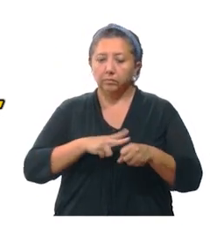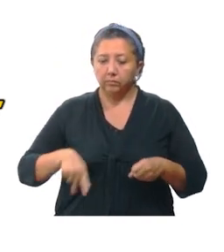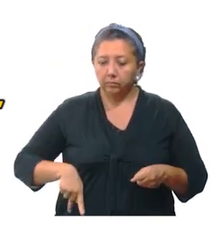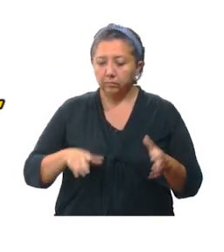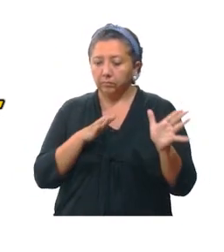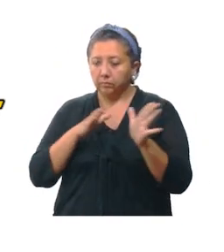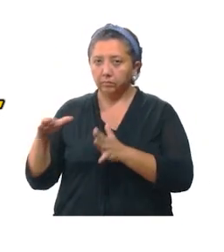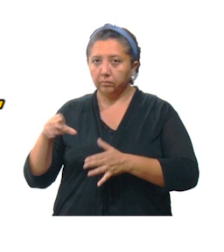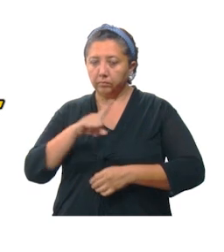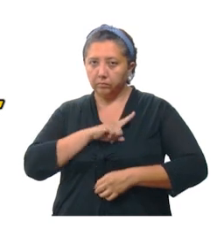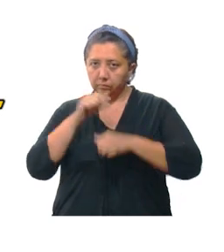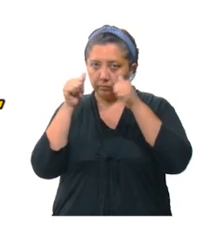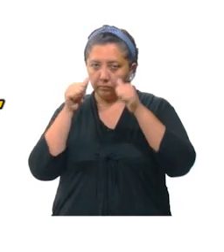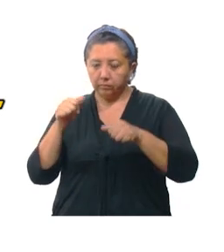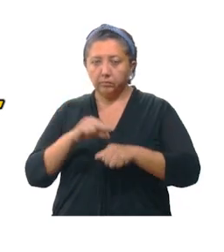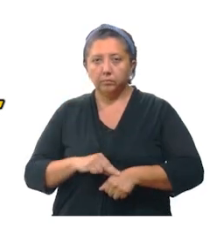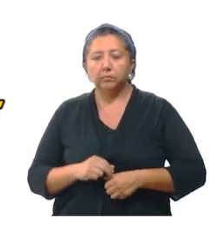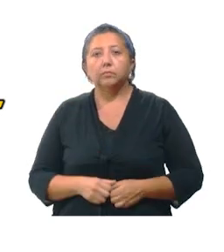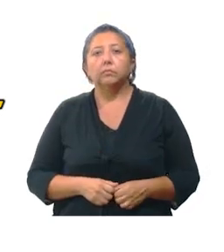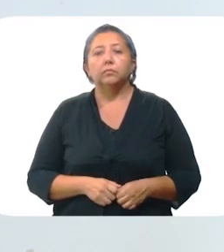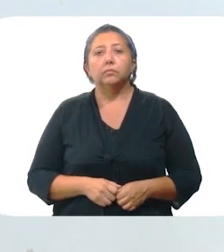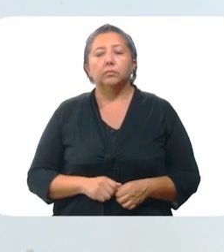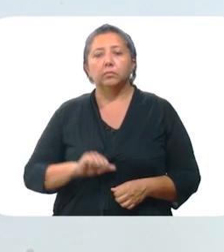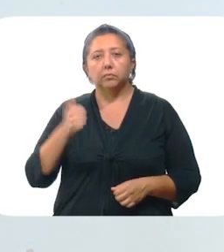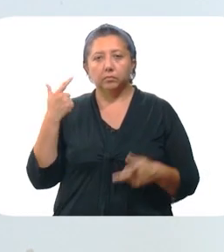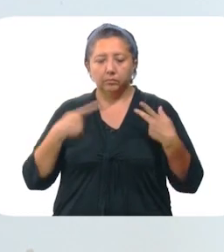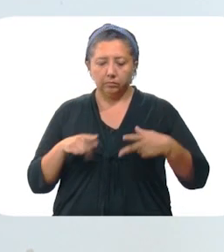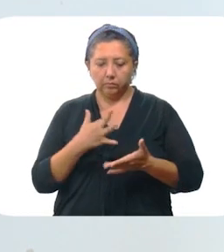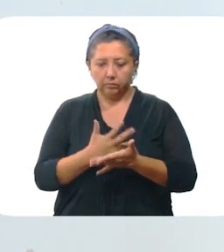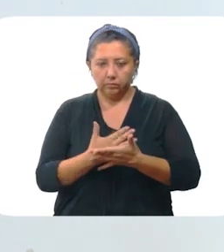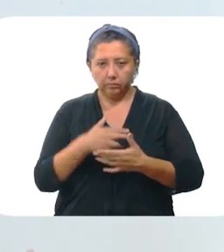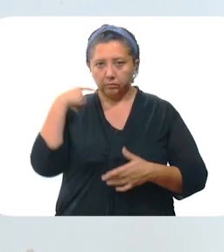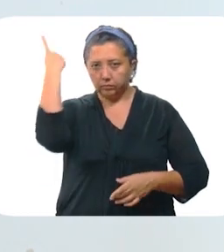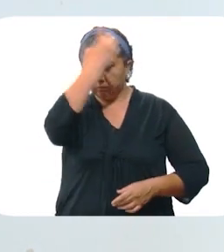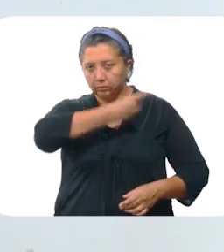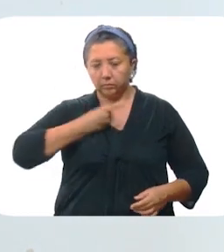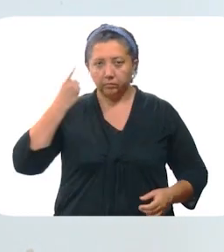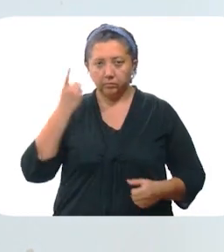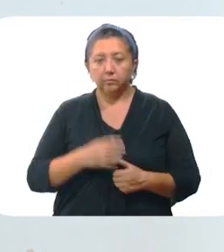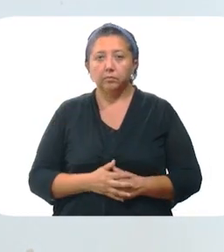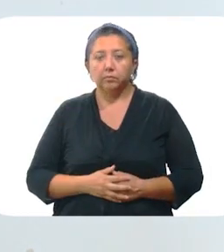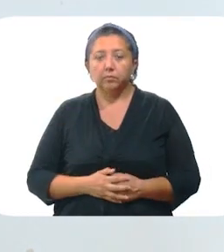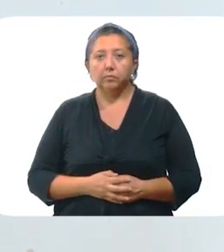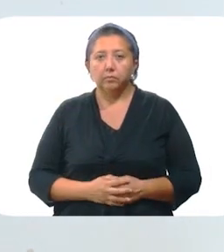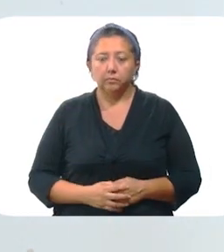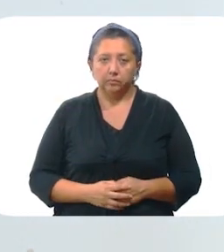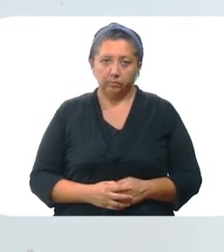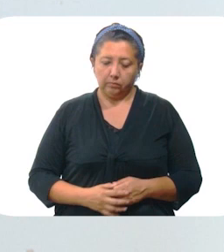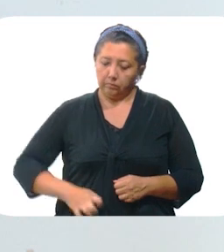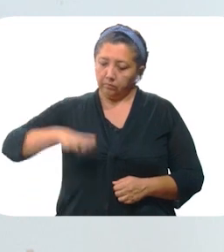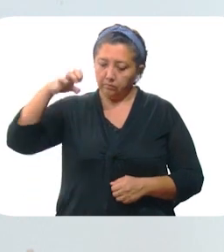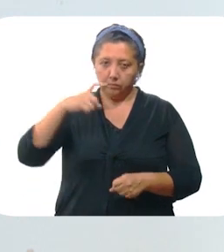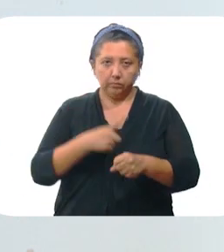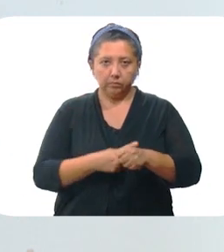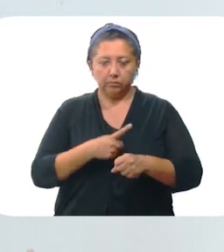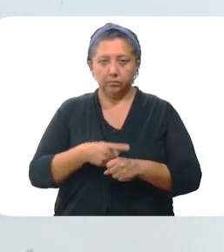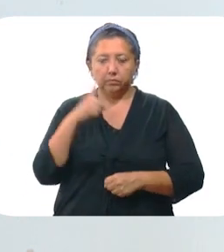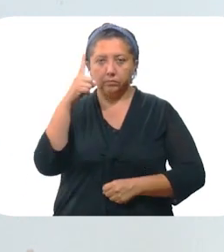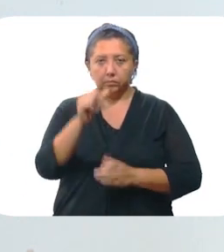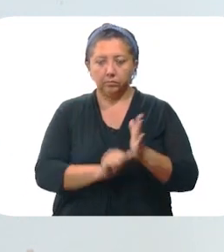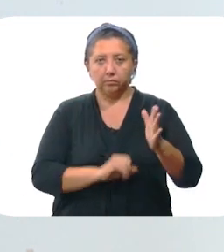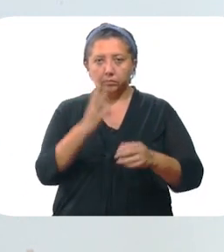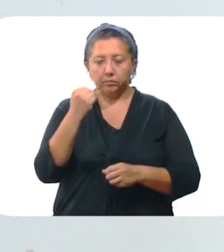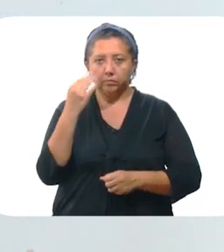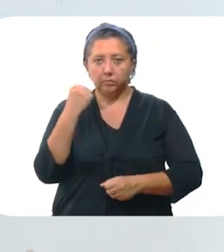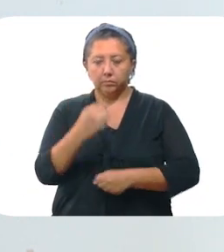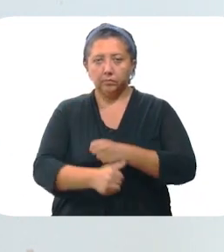en hospitales públicos y en aislamiento total. Hay otros pacientes a la espera de diagnóstico. El rango de edad de los casos es